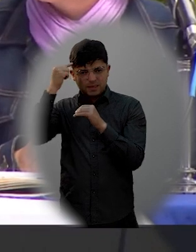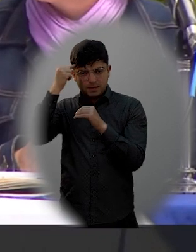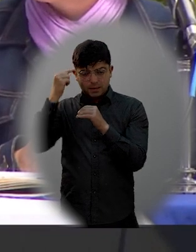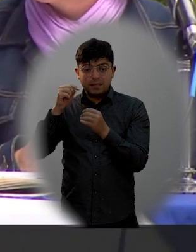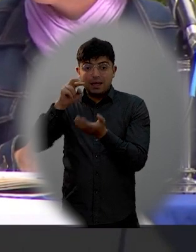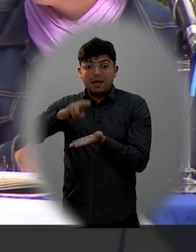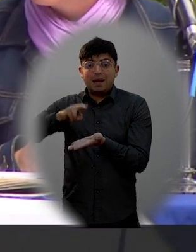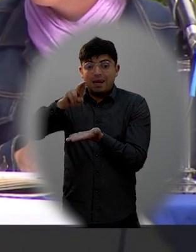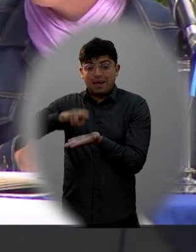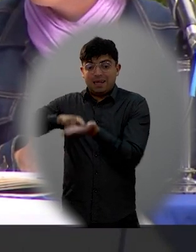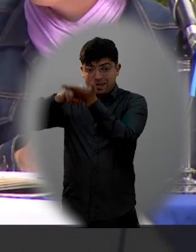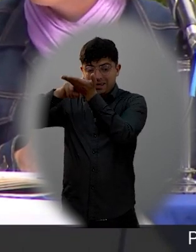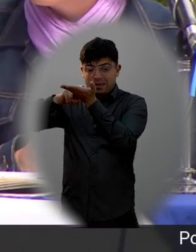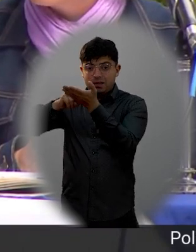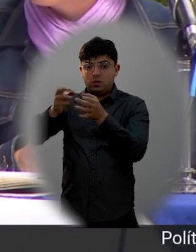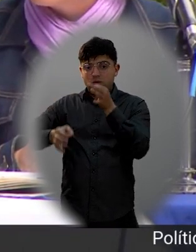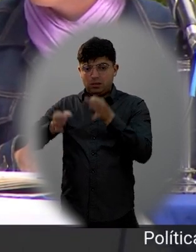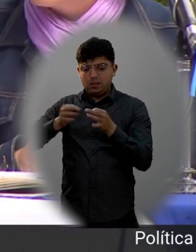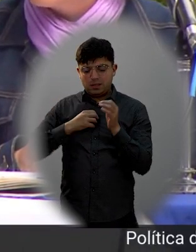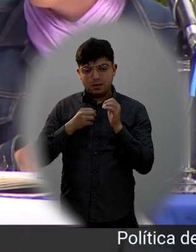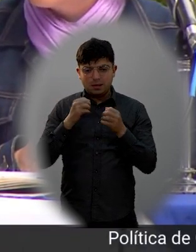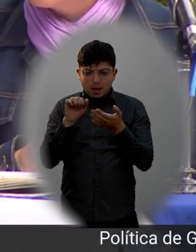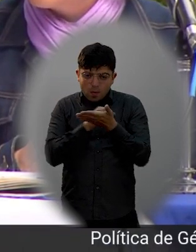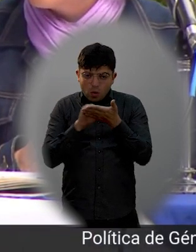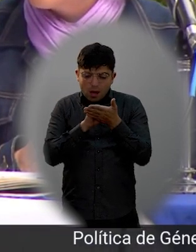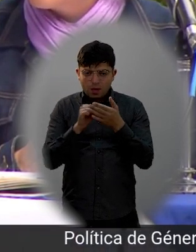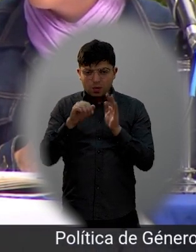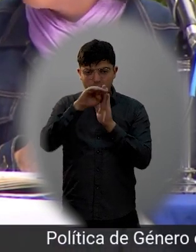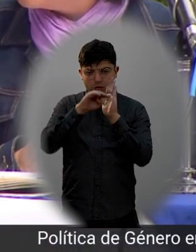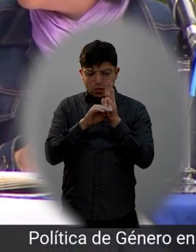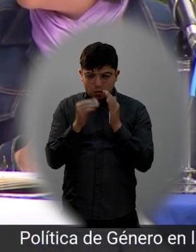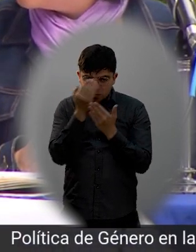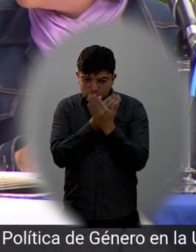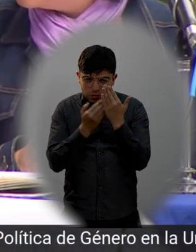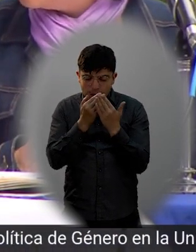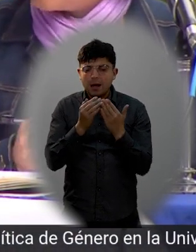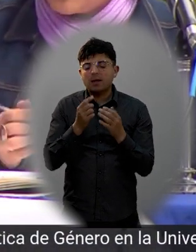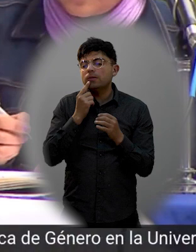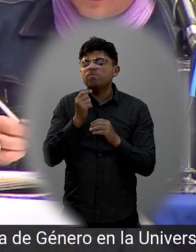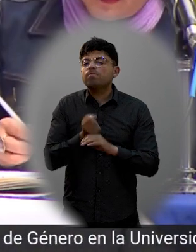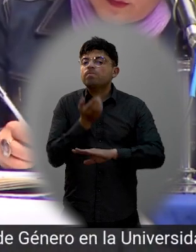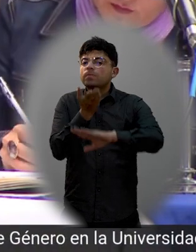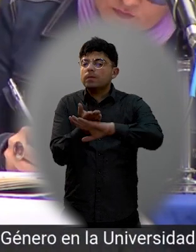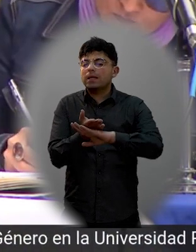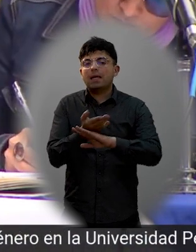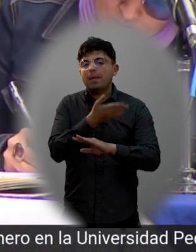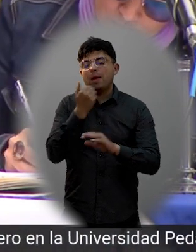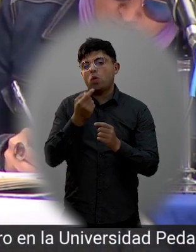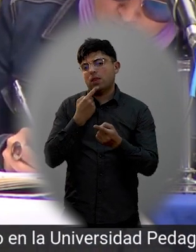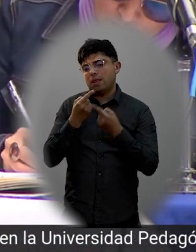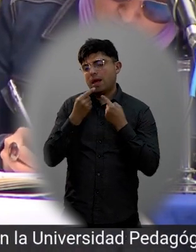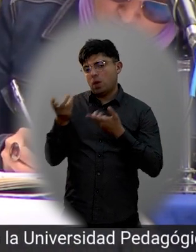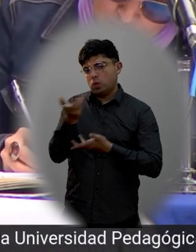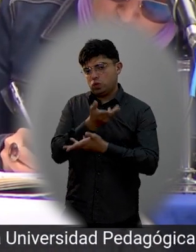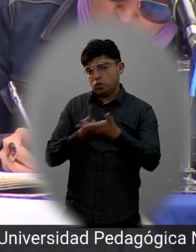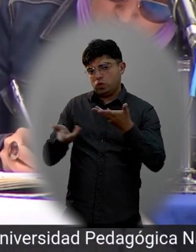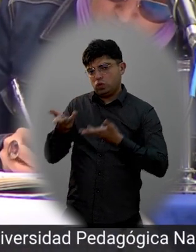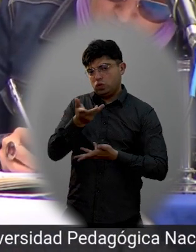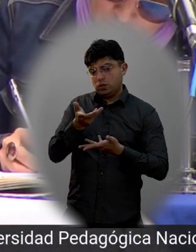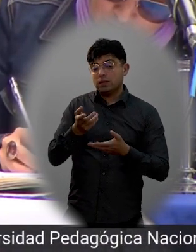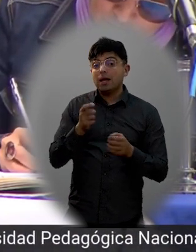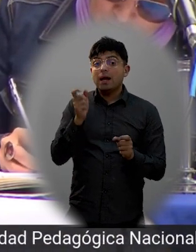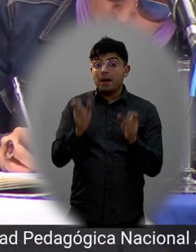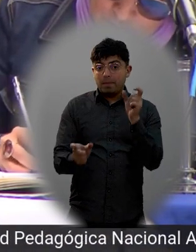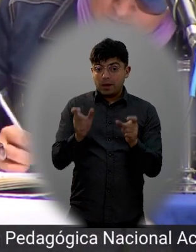apuesta fundamental de este borrador del protocolo, la apuesta es por generar diálogos entre